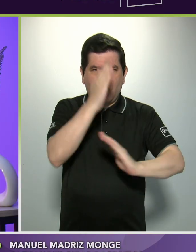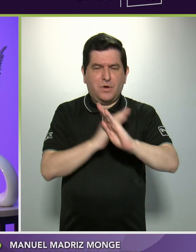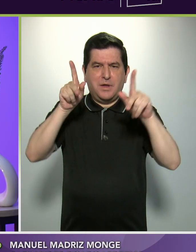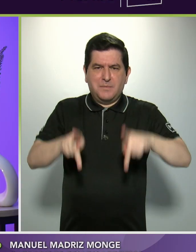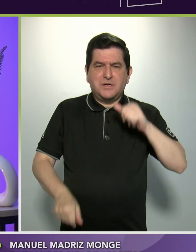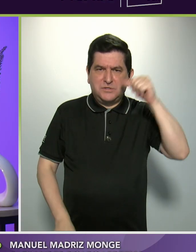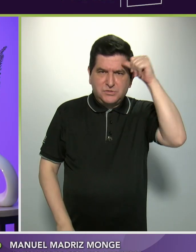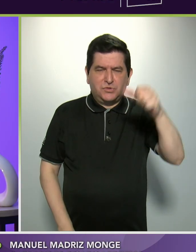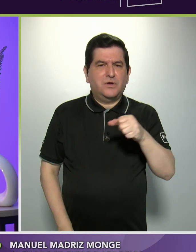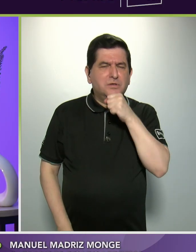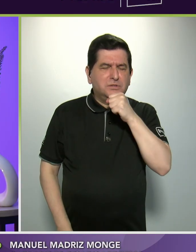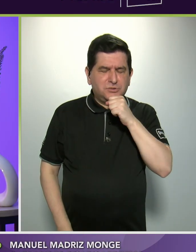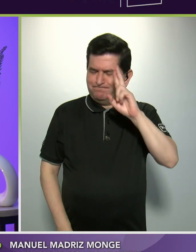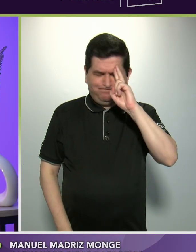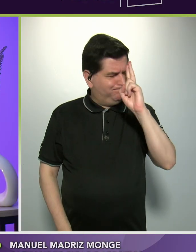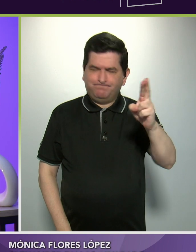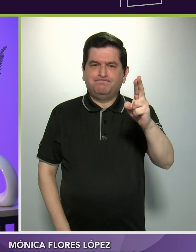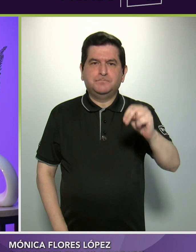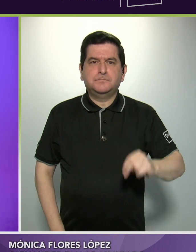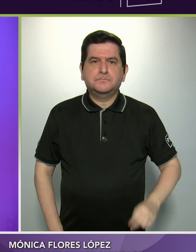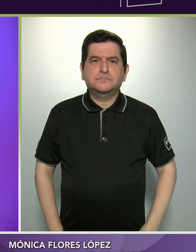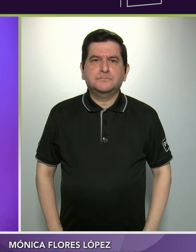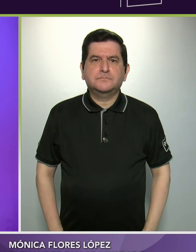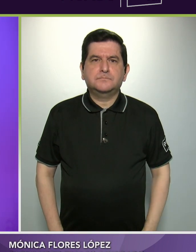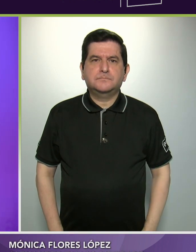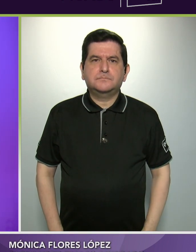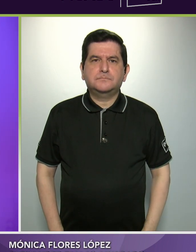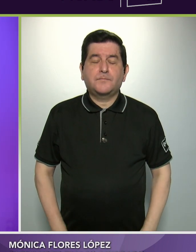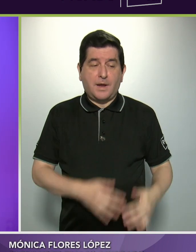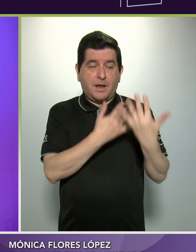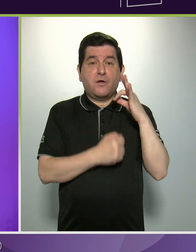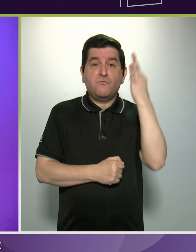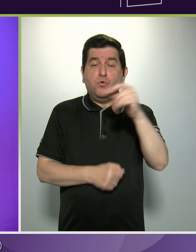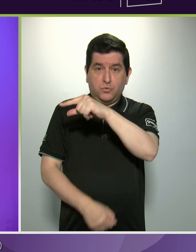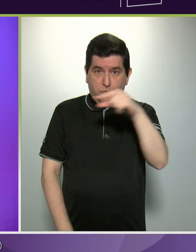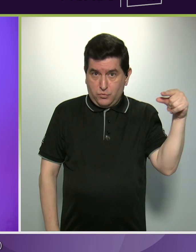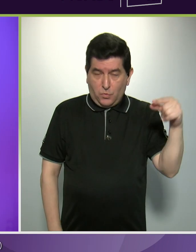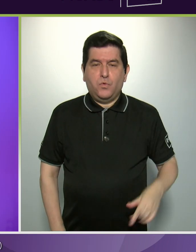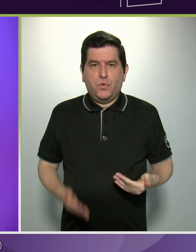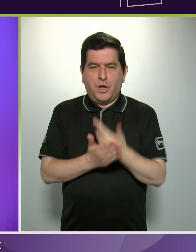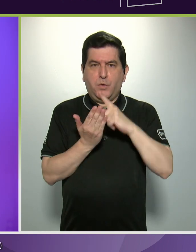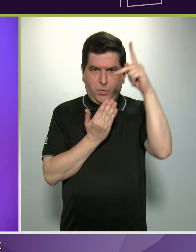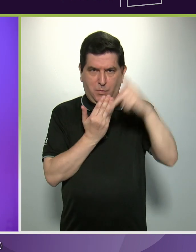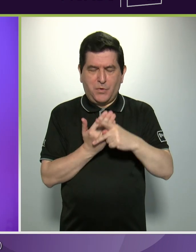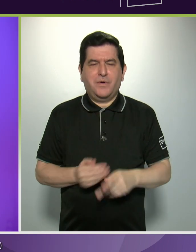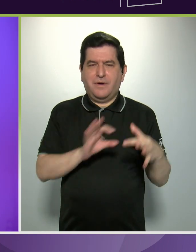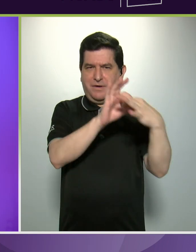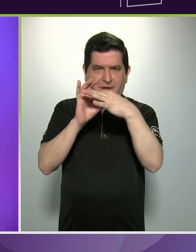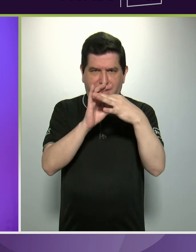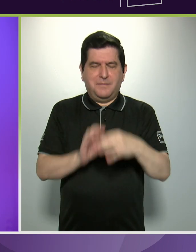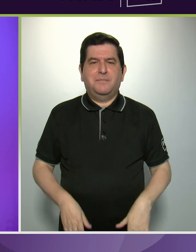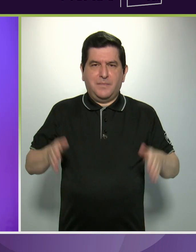y adultas mayores se ven violentados. Le esperamos la próxima semana con un nuevo estreno de Nexos en donde